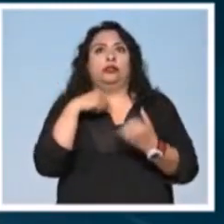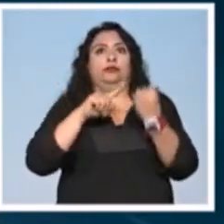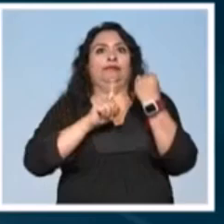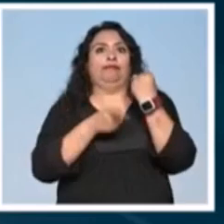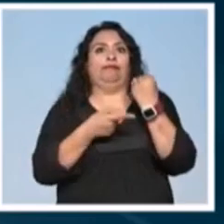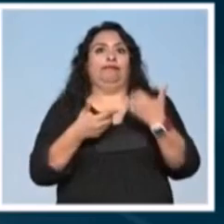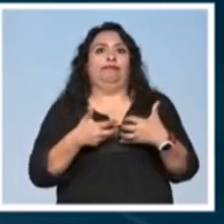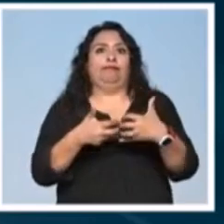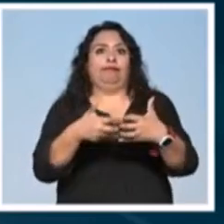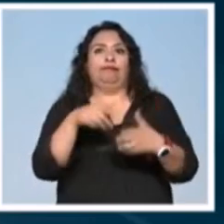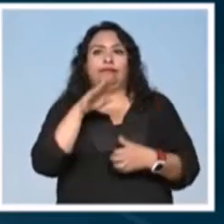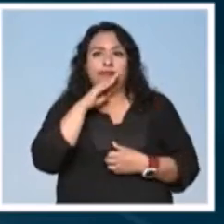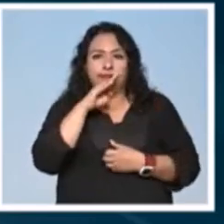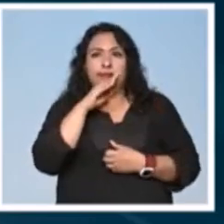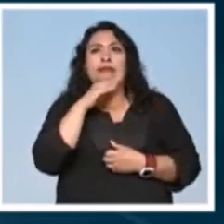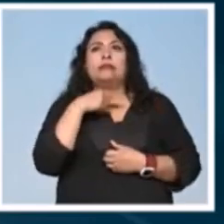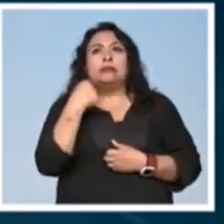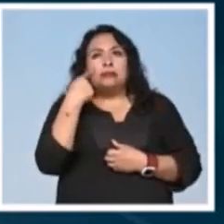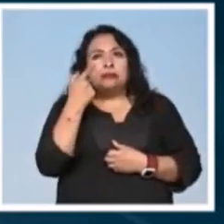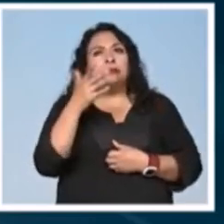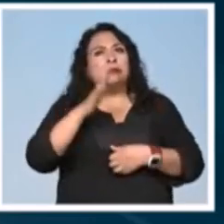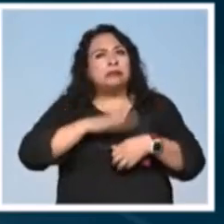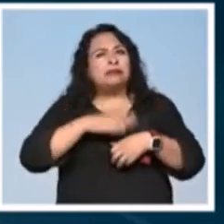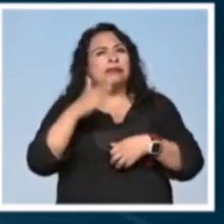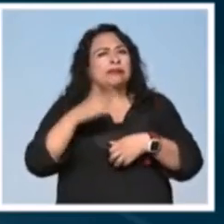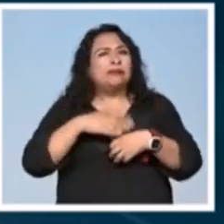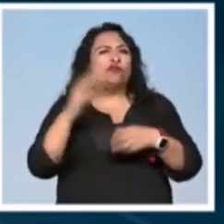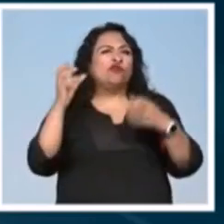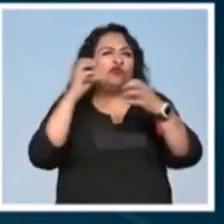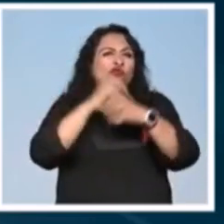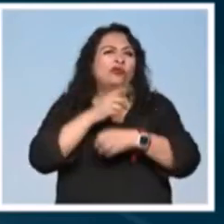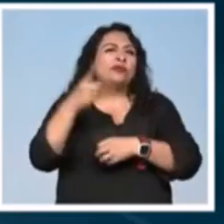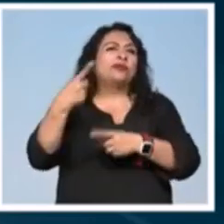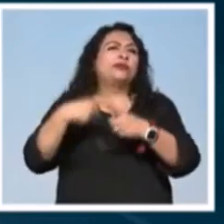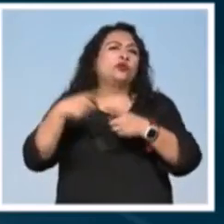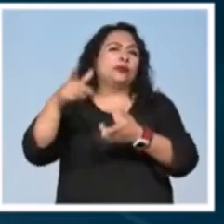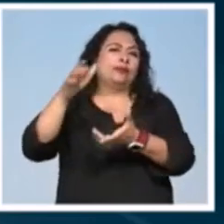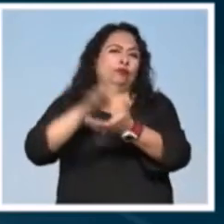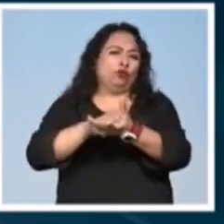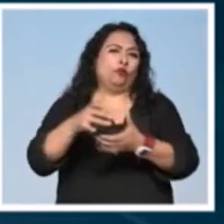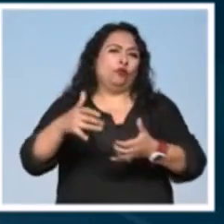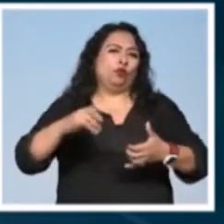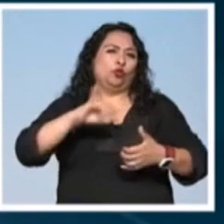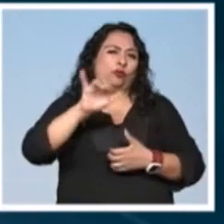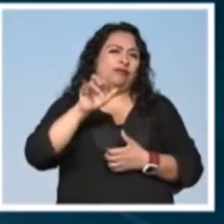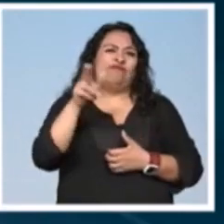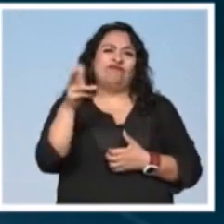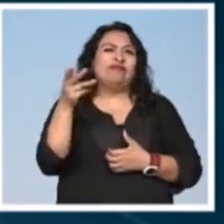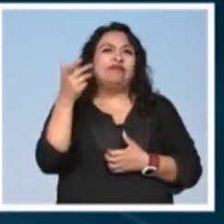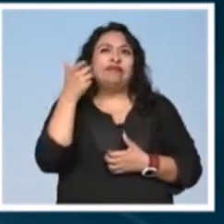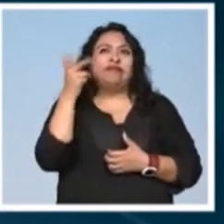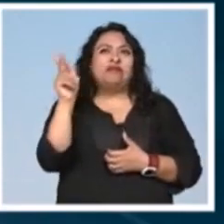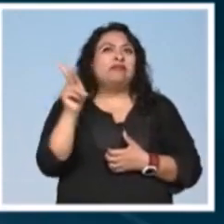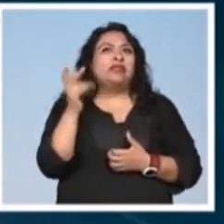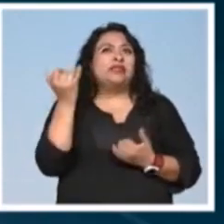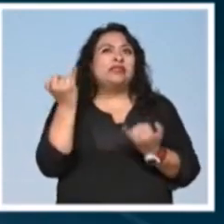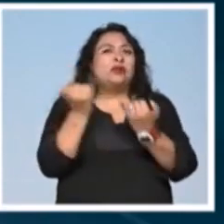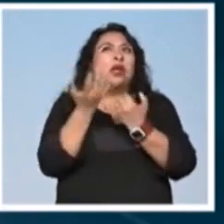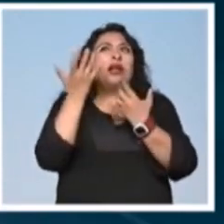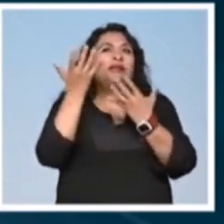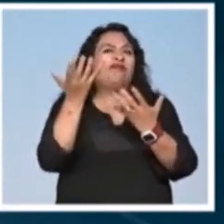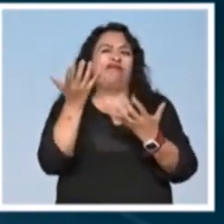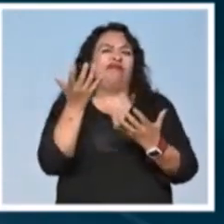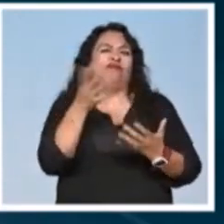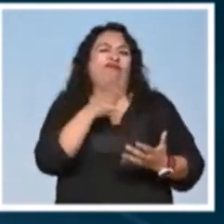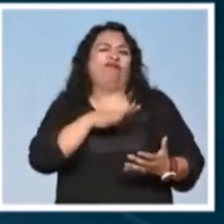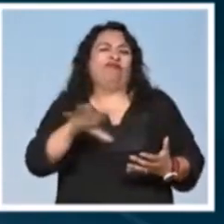madre, la cual se ve cada vez más opacada por su esposo, Juan, que no comparte la ilusión y que no comparte muchos